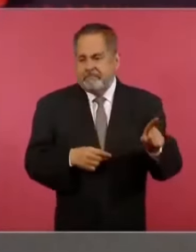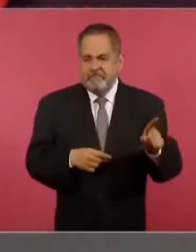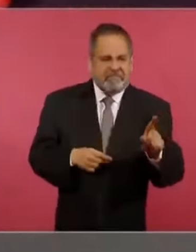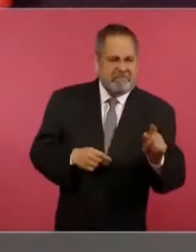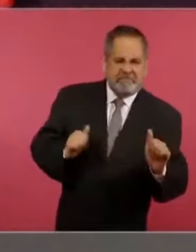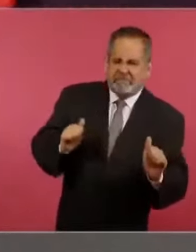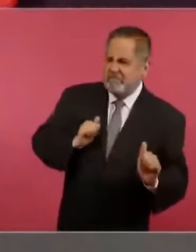ventajosos, dirían en mi pueblo.